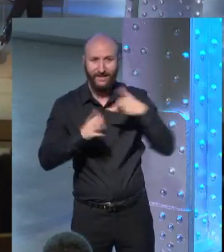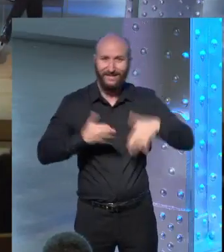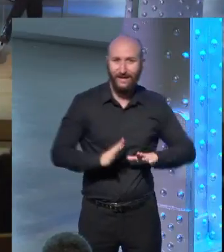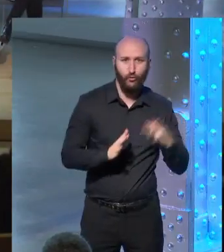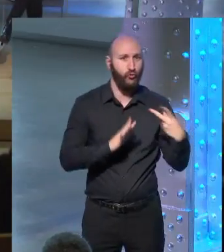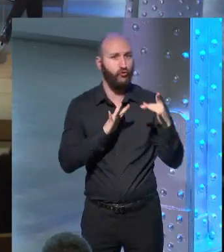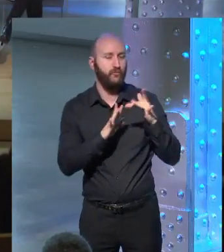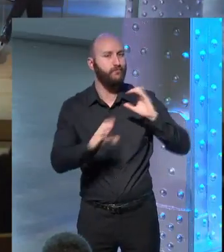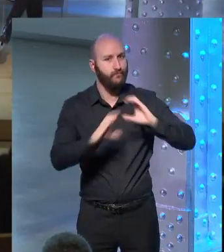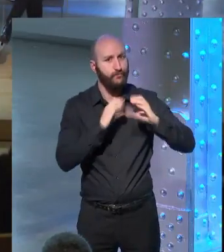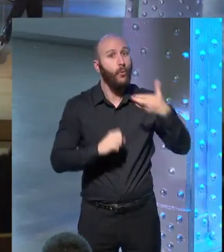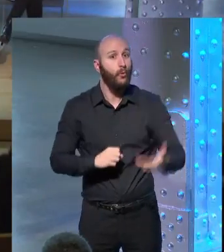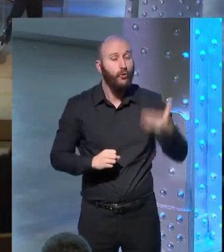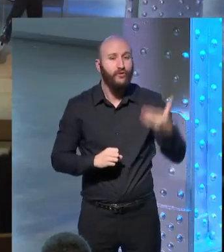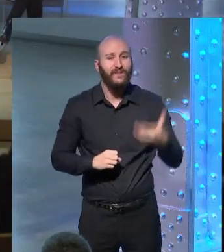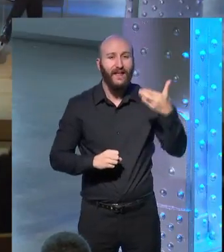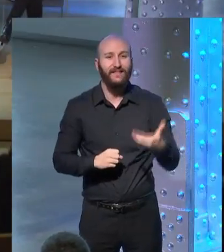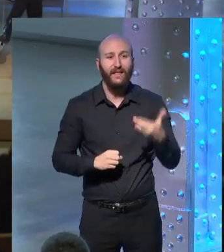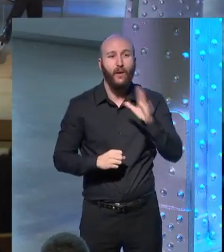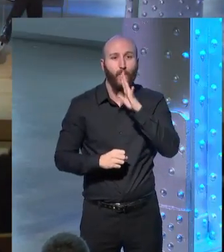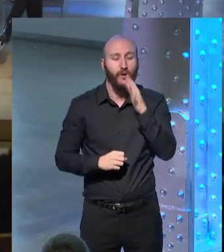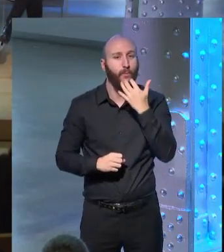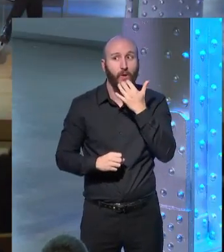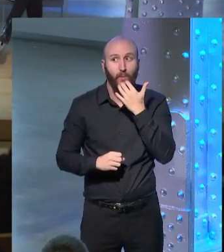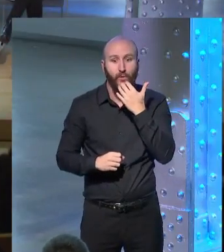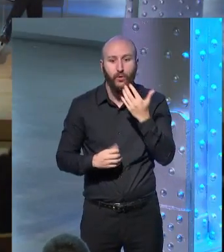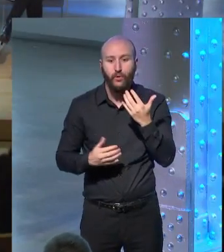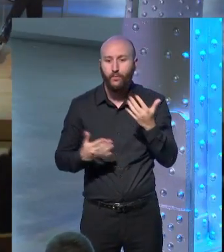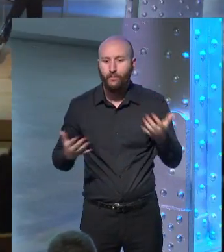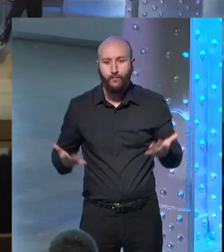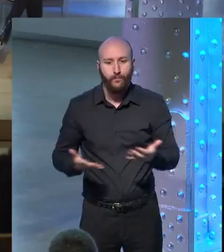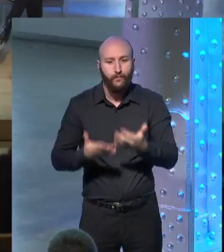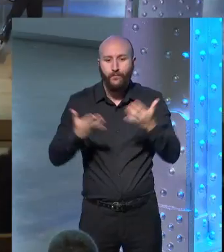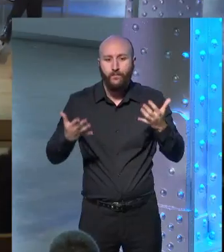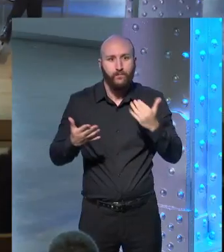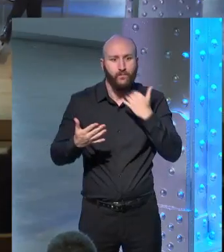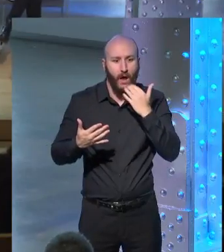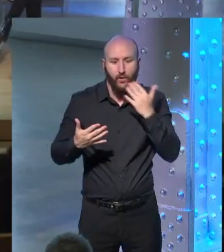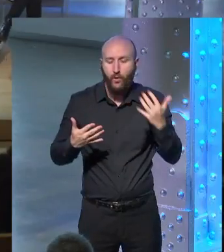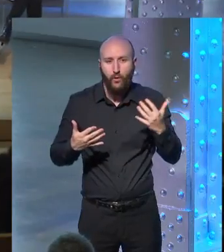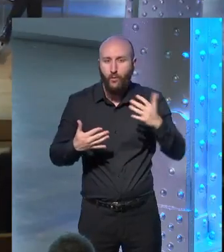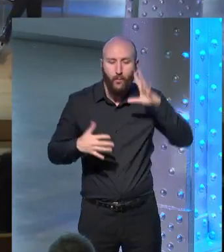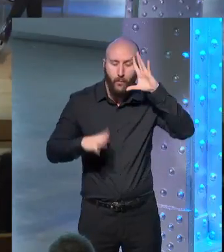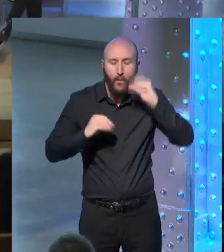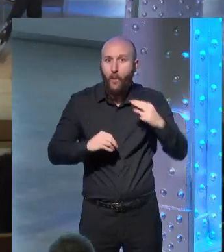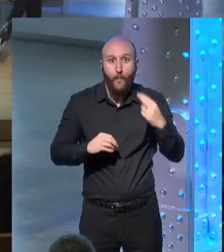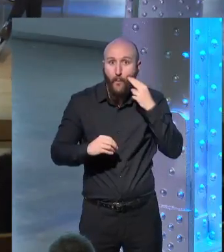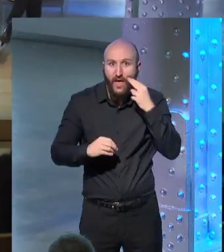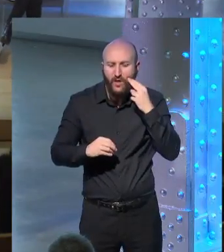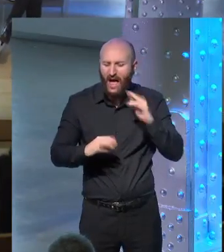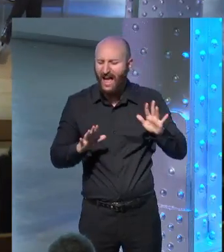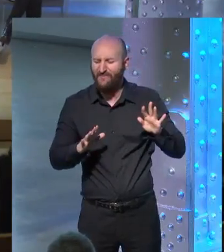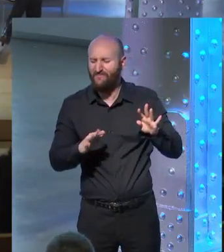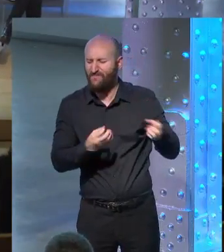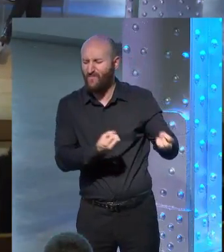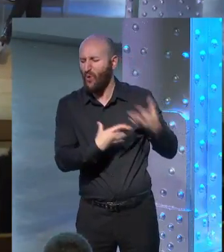hijos, porque para que sepan que si hay un momento que les ha dado un mal rollo, un yuyu, ay, no me ha gustado